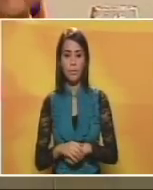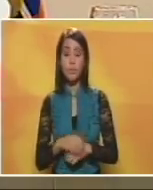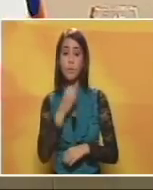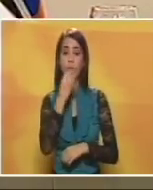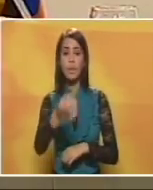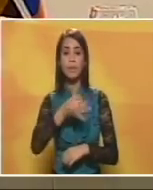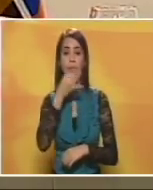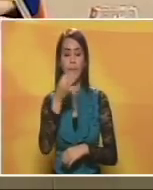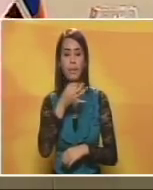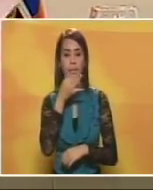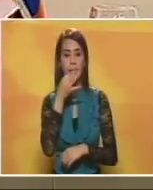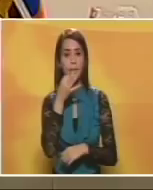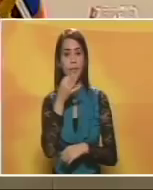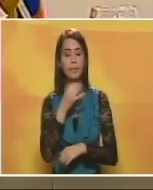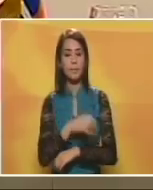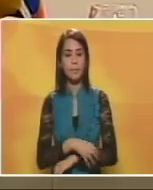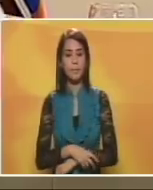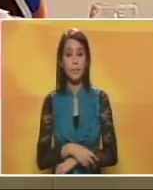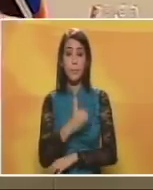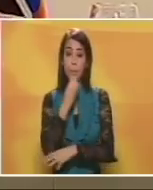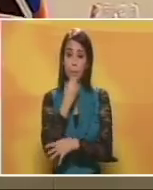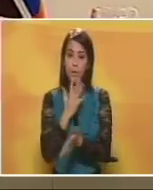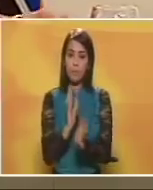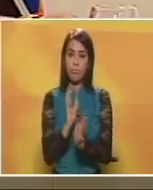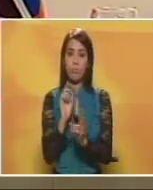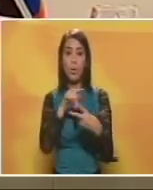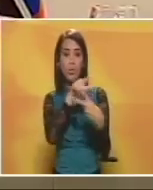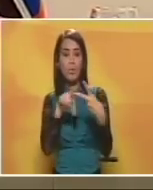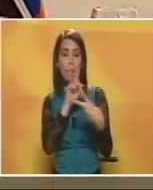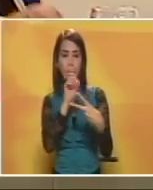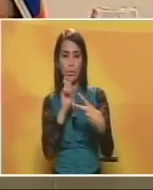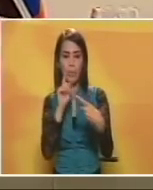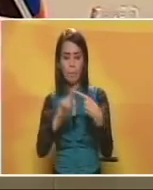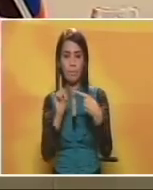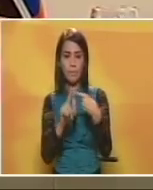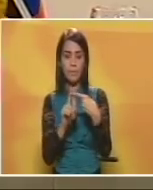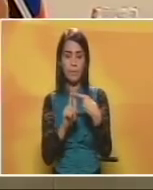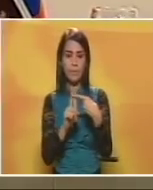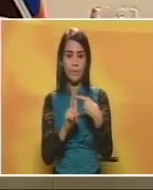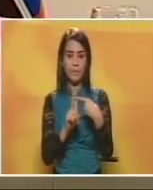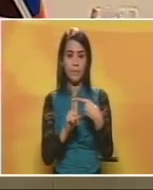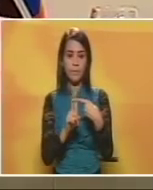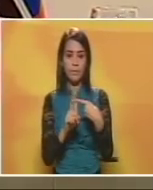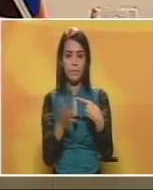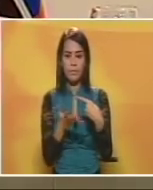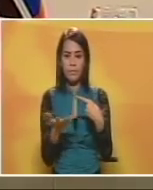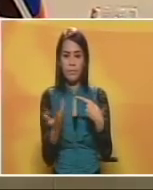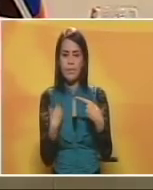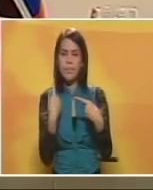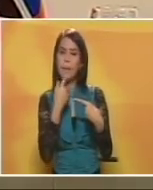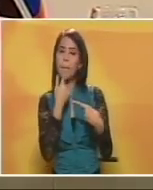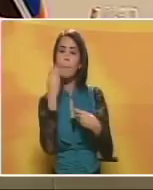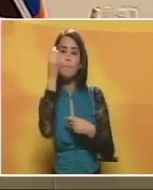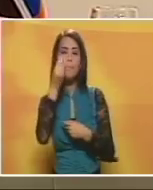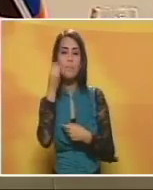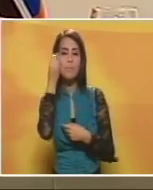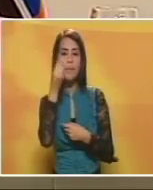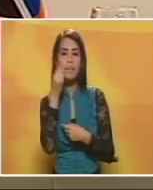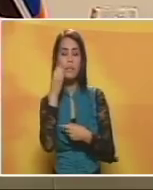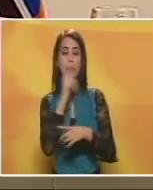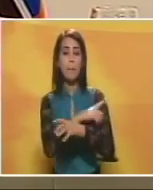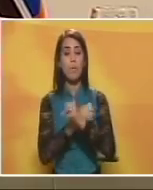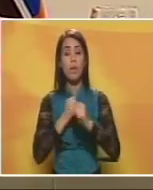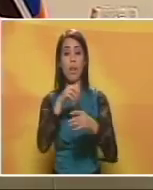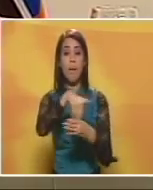Buenas tardes, rectora. Bueno, dos preguntas, ¿no? La primera, ¿qué opinión tiene el Poder